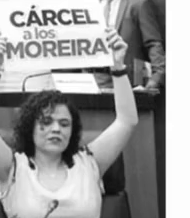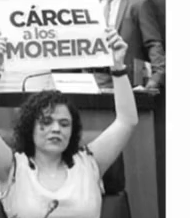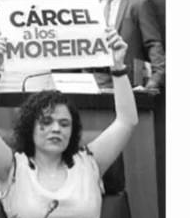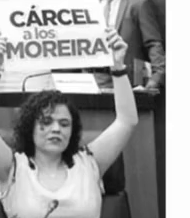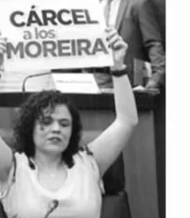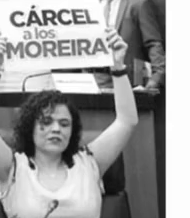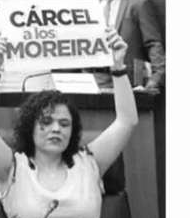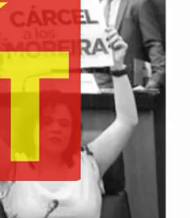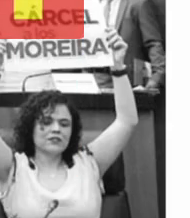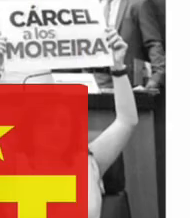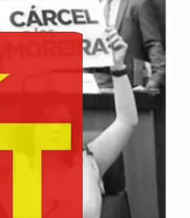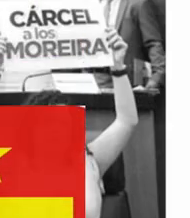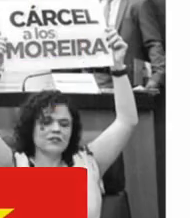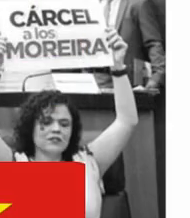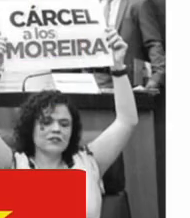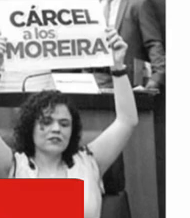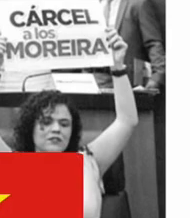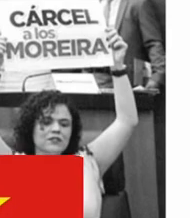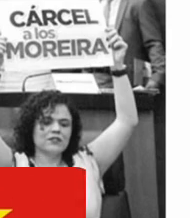Las vueltas que da la vida.